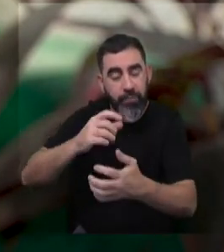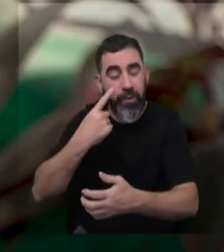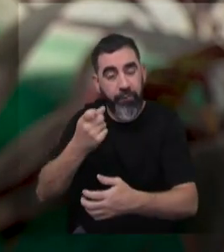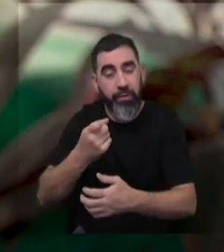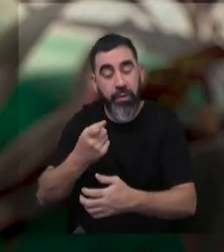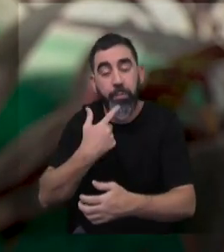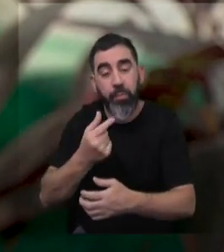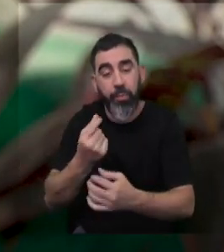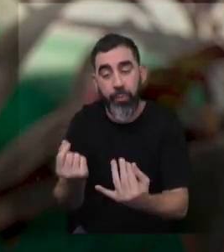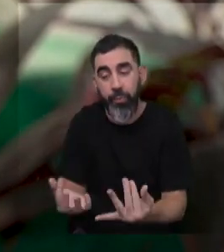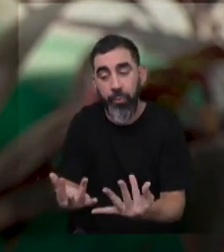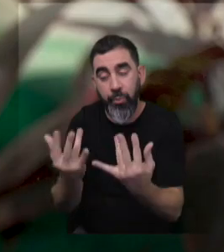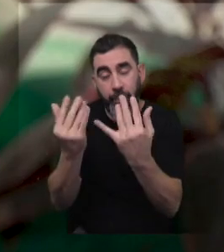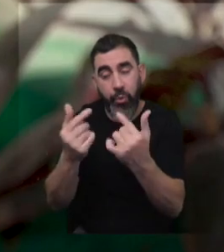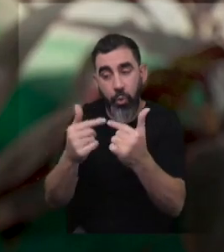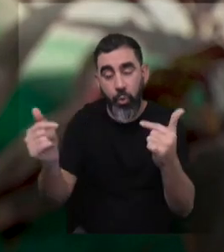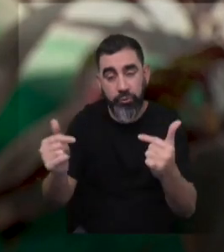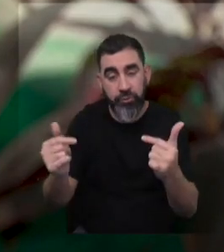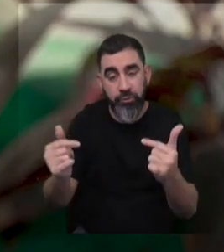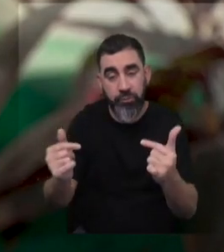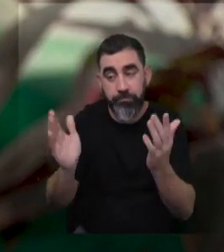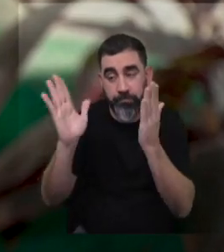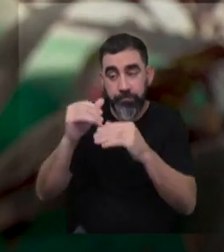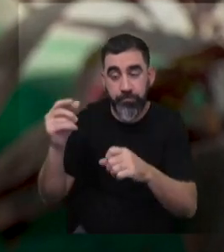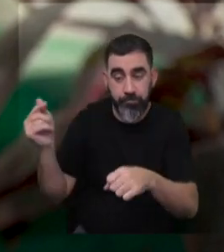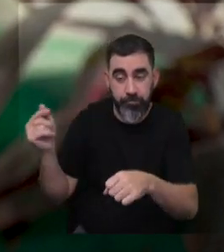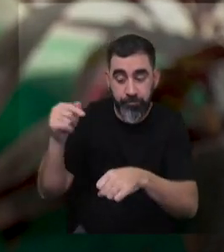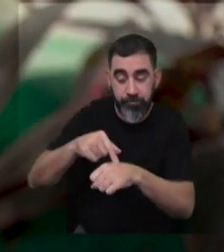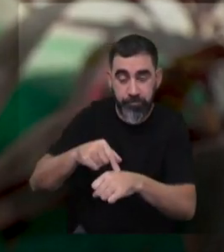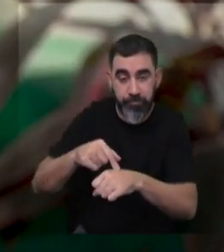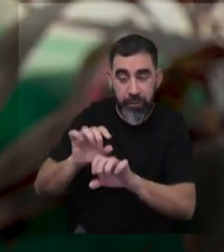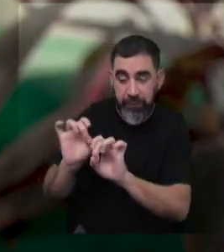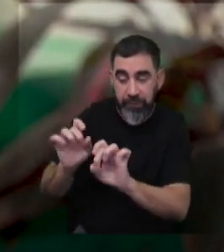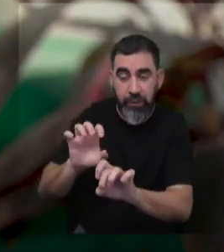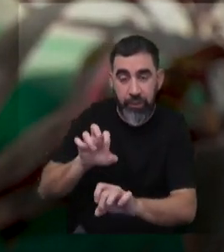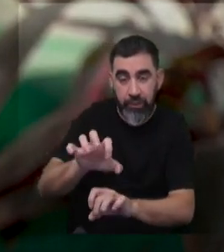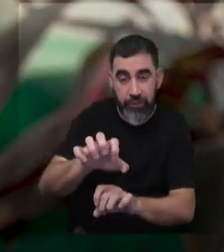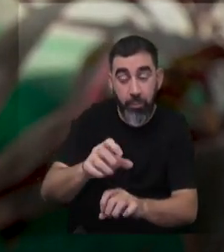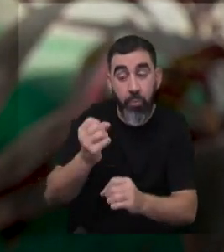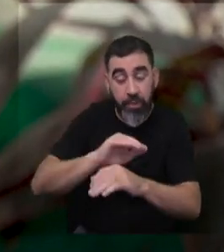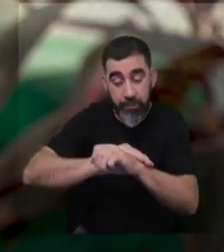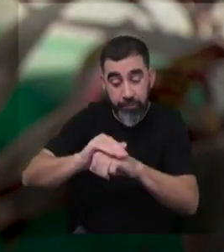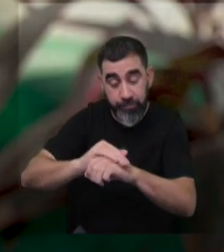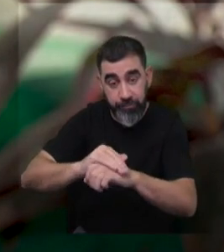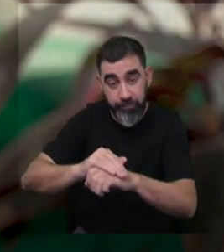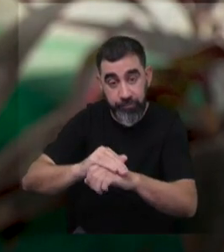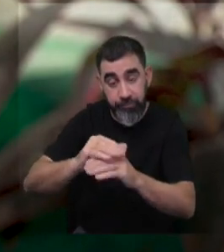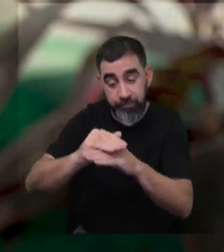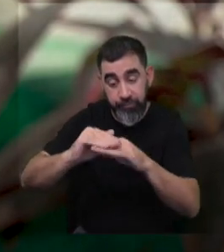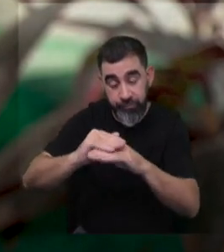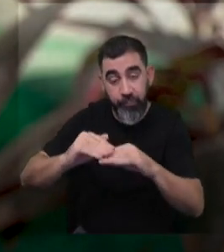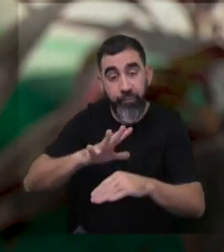la evaporación de electrolitos, que impide el ingreso de agentes microbianos, porque esta membrana, la membrana